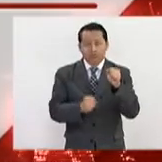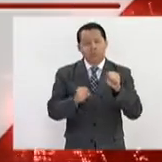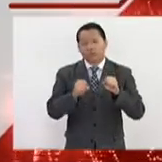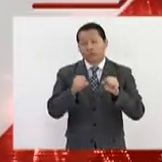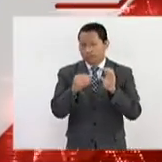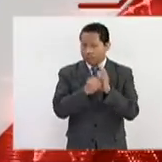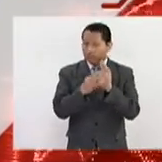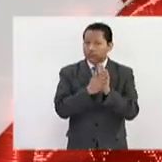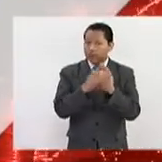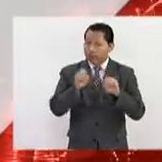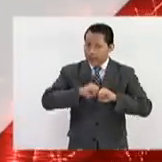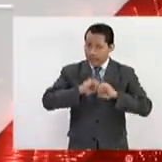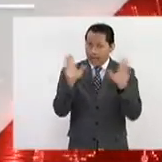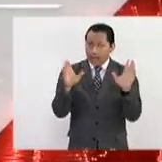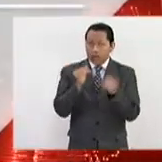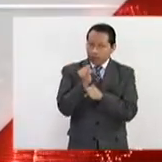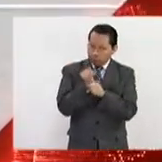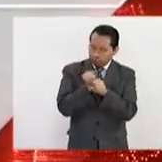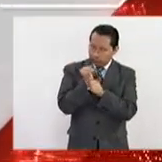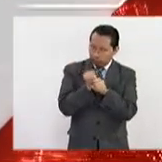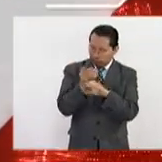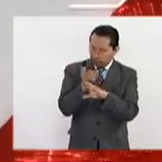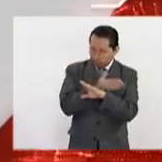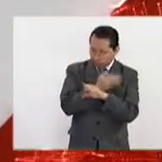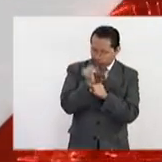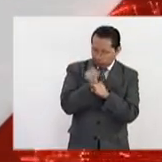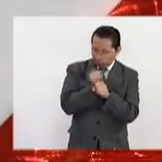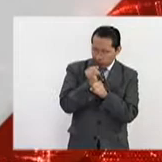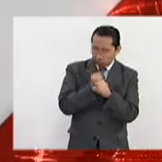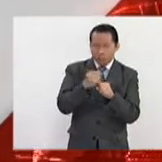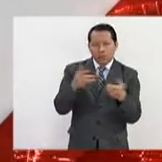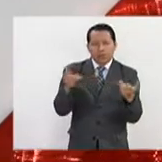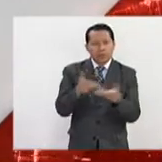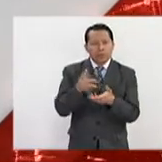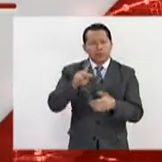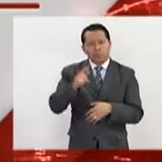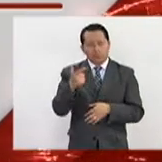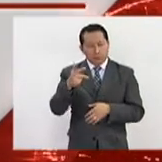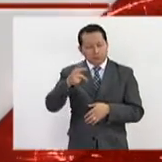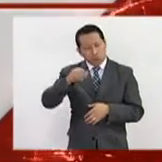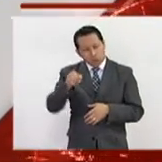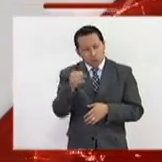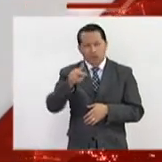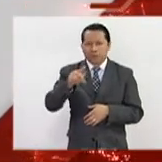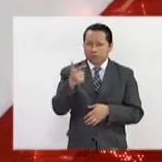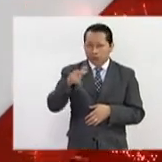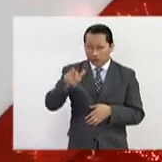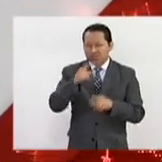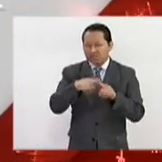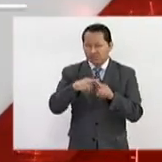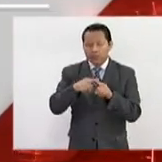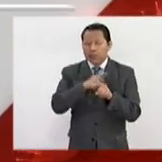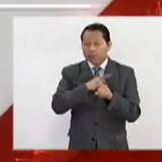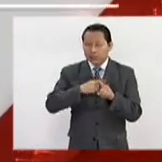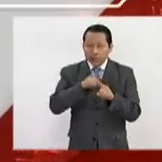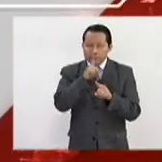claridad que las averiguaciones previas, las investigaciones que hace una procuraduría, deben mantenerse en sigilo y con la debida